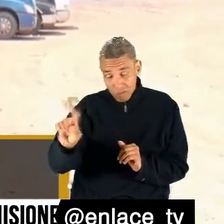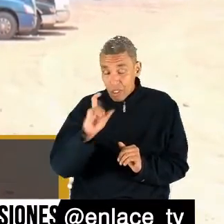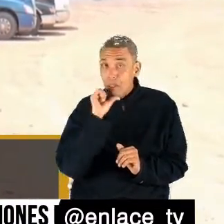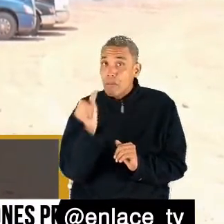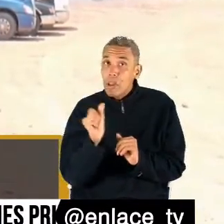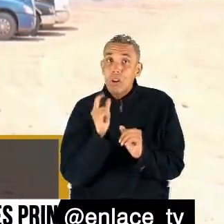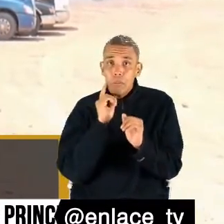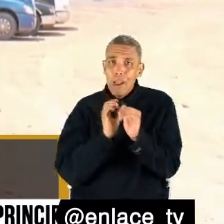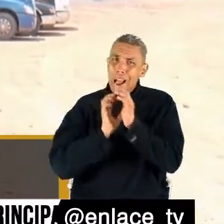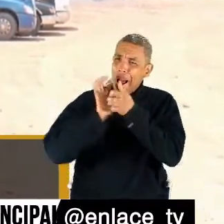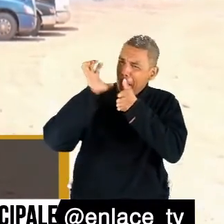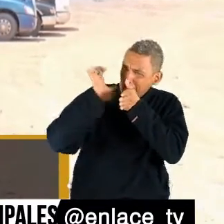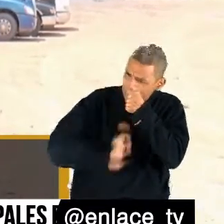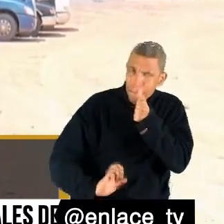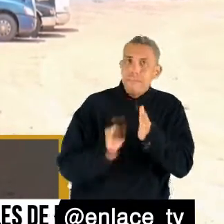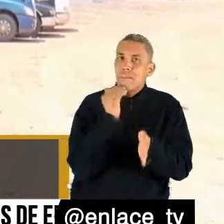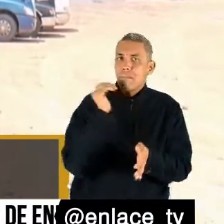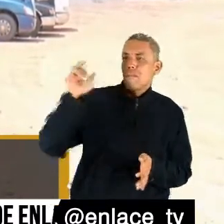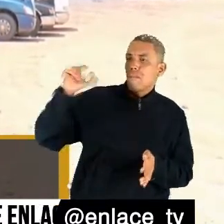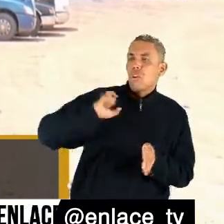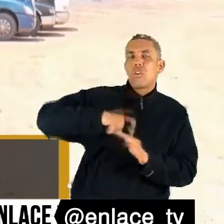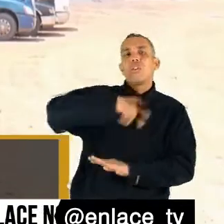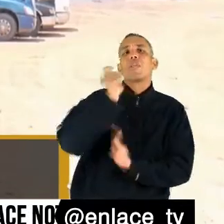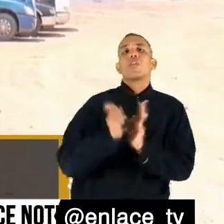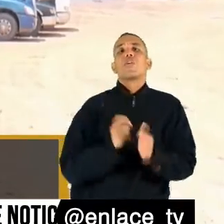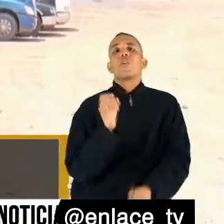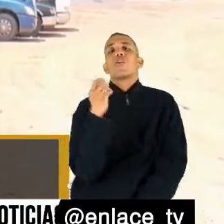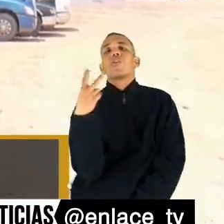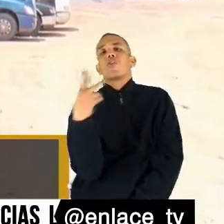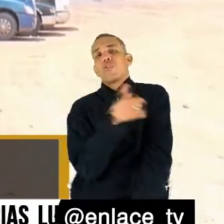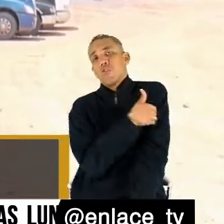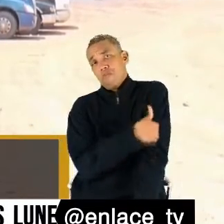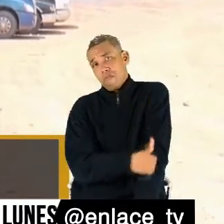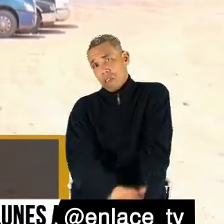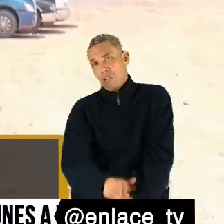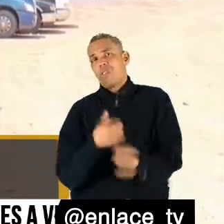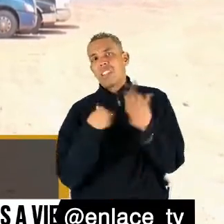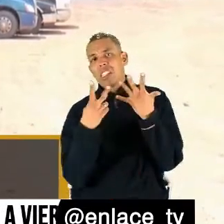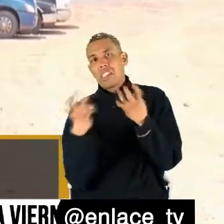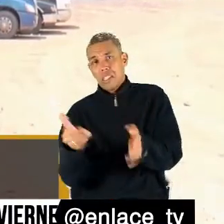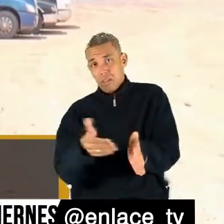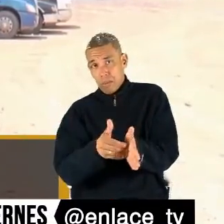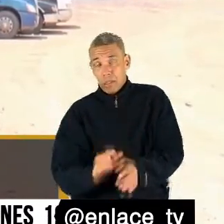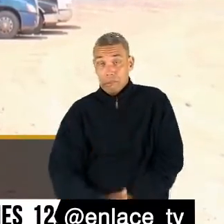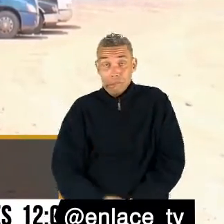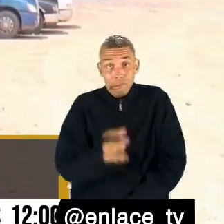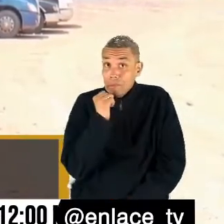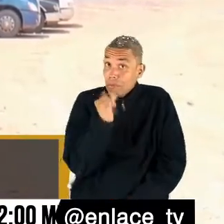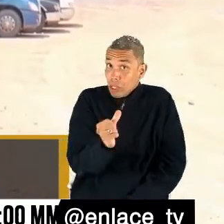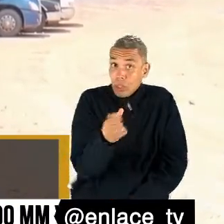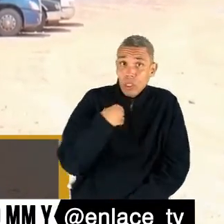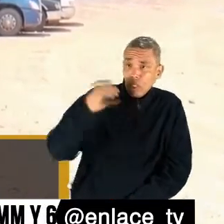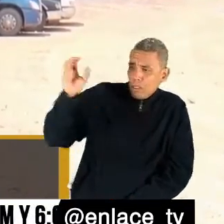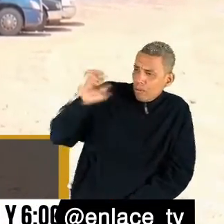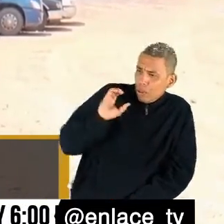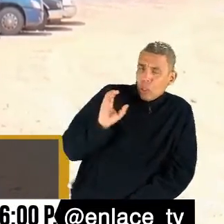en su defecto 2.900.000 pesos, la que más paga. Si sumamos las dos cifras, 4.400.000 y 2.800.000, nos